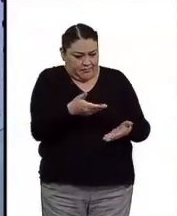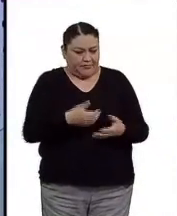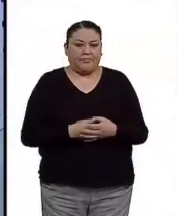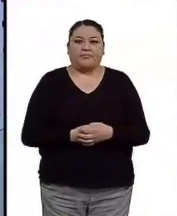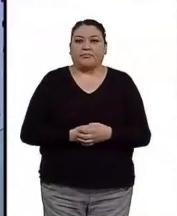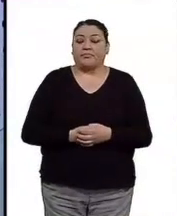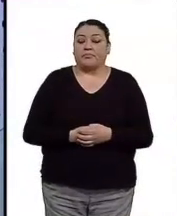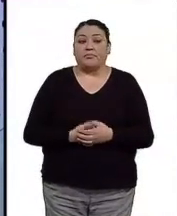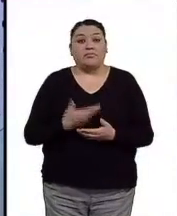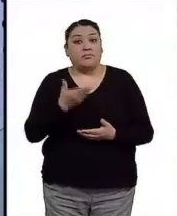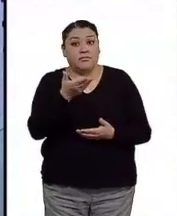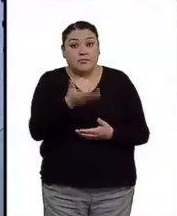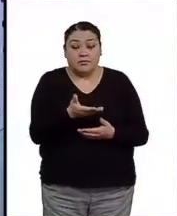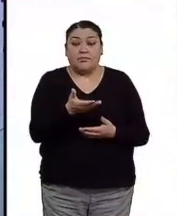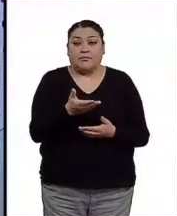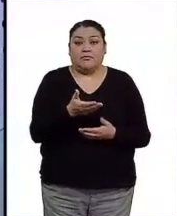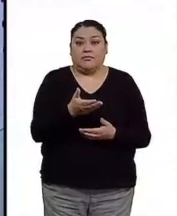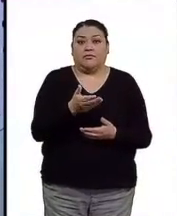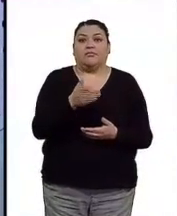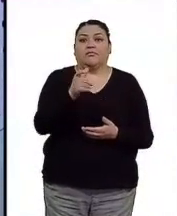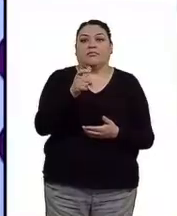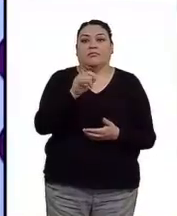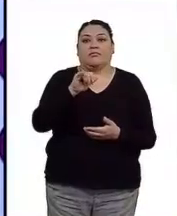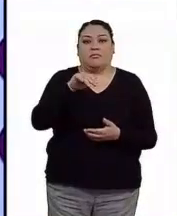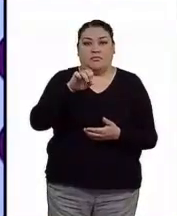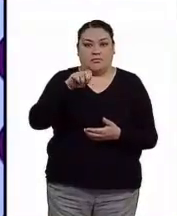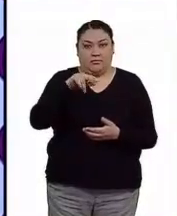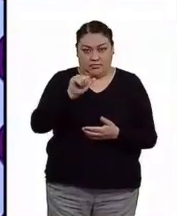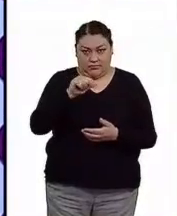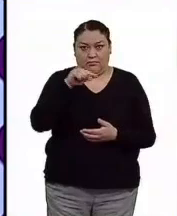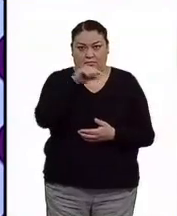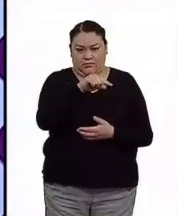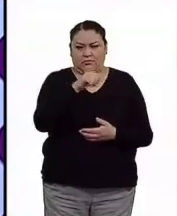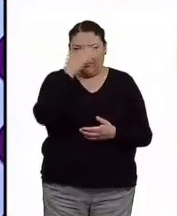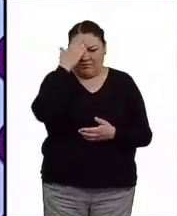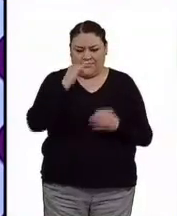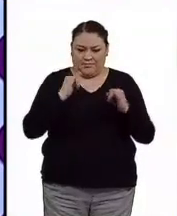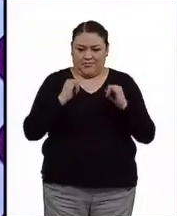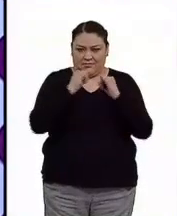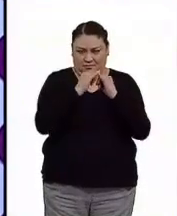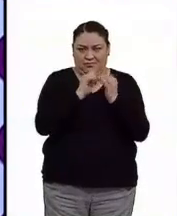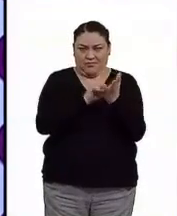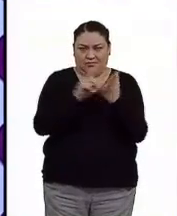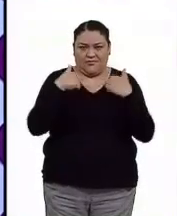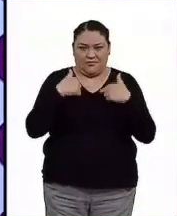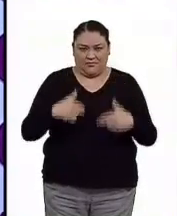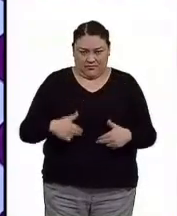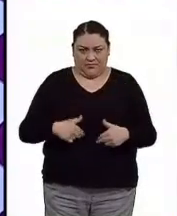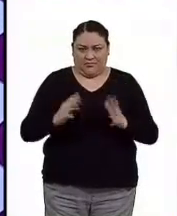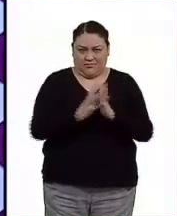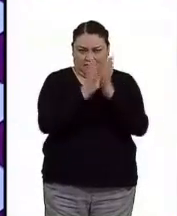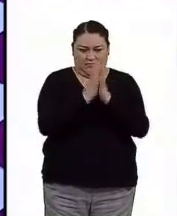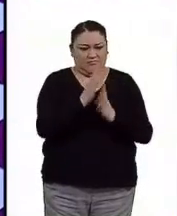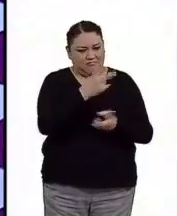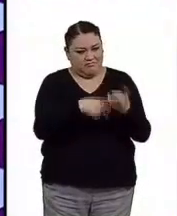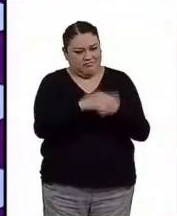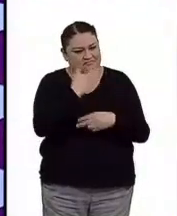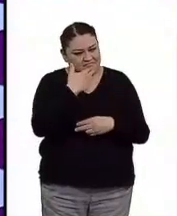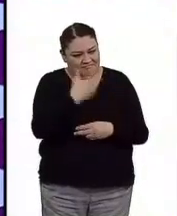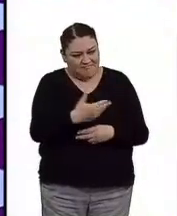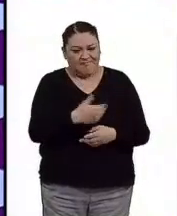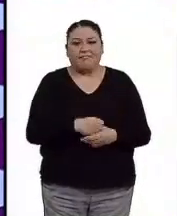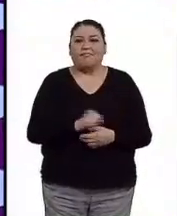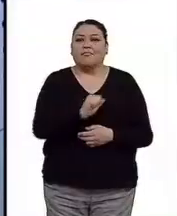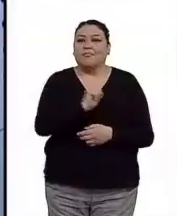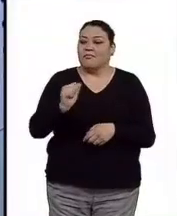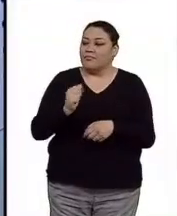lugar tenemos a Jimena Ugarte, responsable del litigio estratégico del Instituto Mexicano de Derechos Humanos y Democracia. Bienvenida, Jimena. Gracias. En